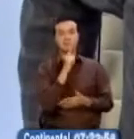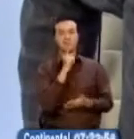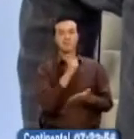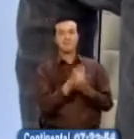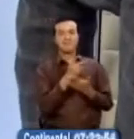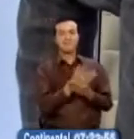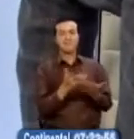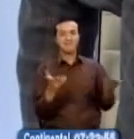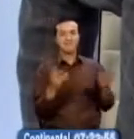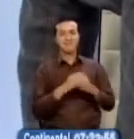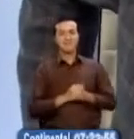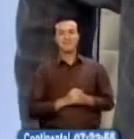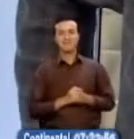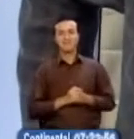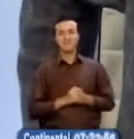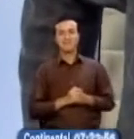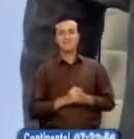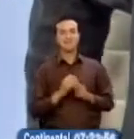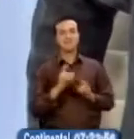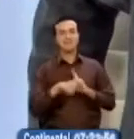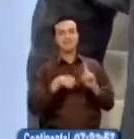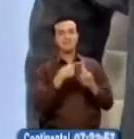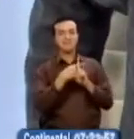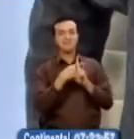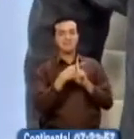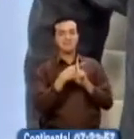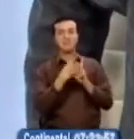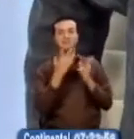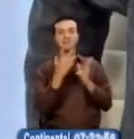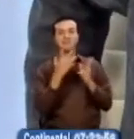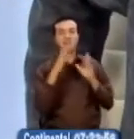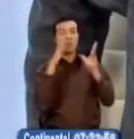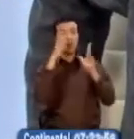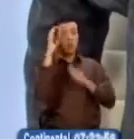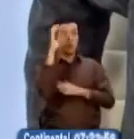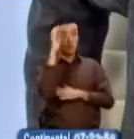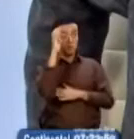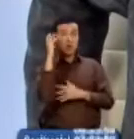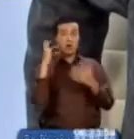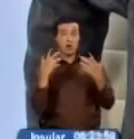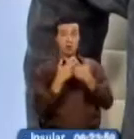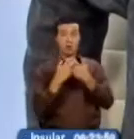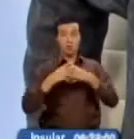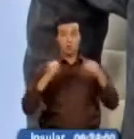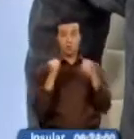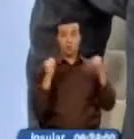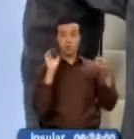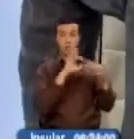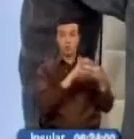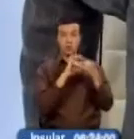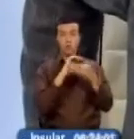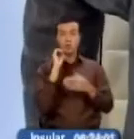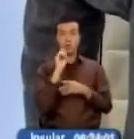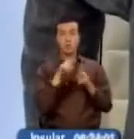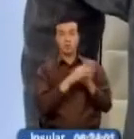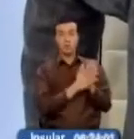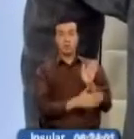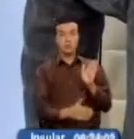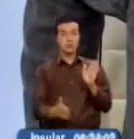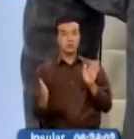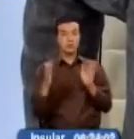ecuador se complementa con el festival iberoamericano de teatro de colombia de bogotá fundamentalmente o entramos a convertir